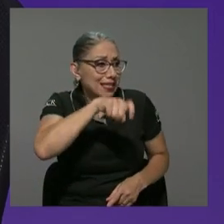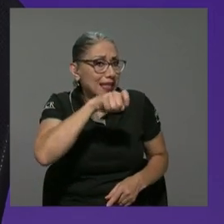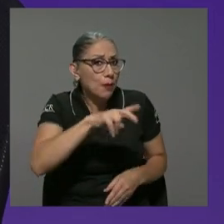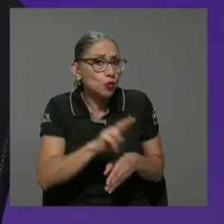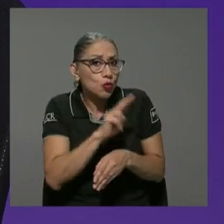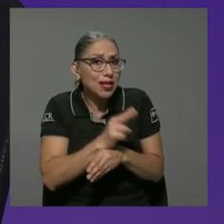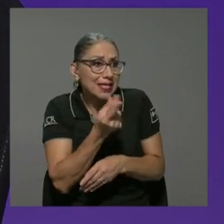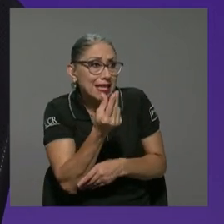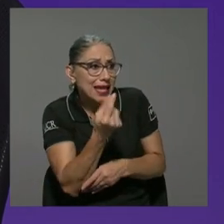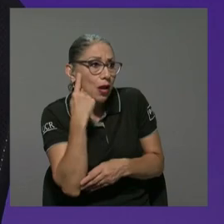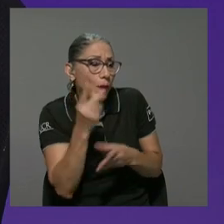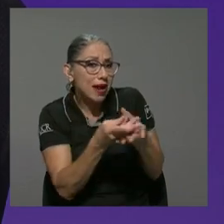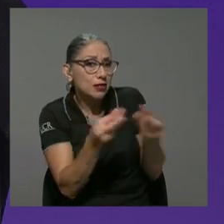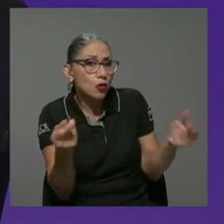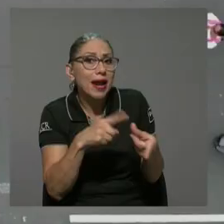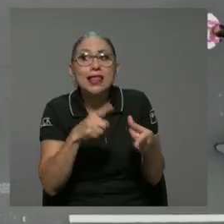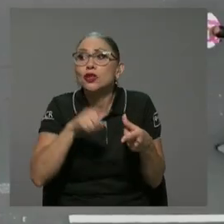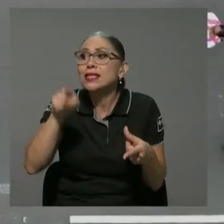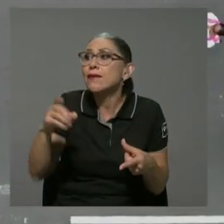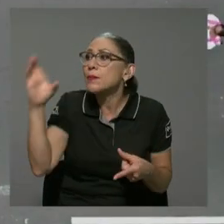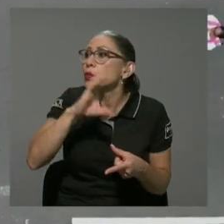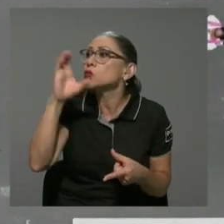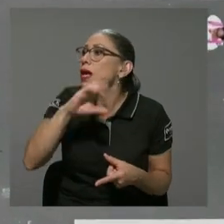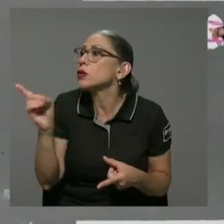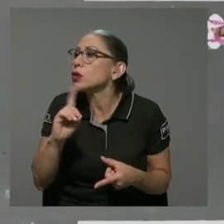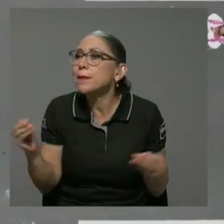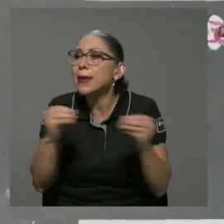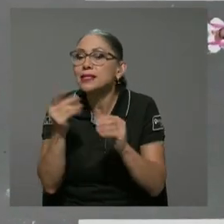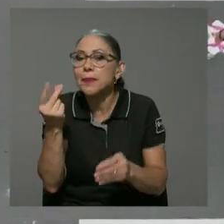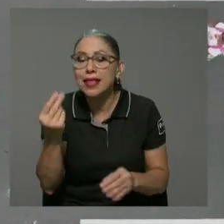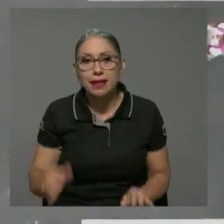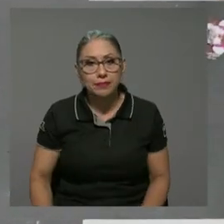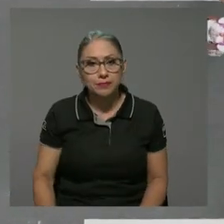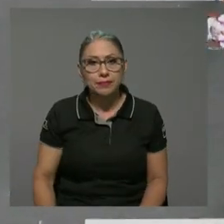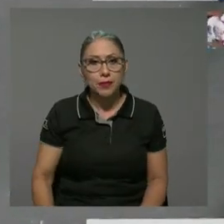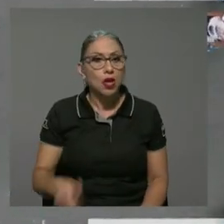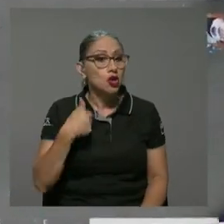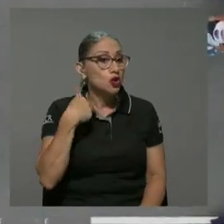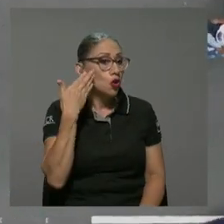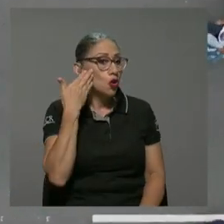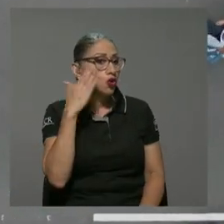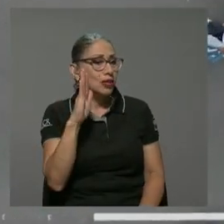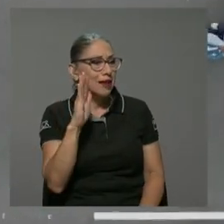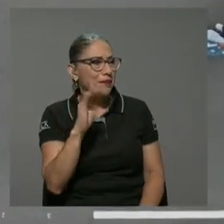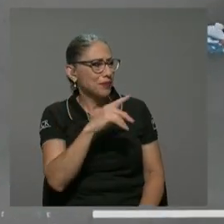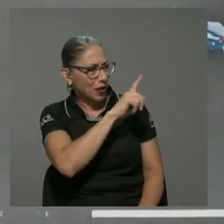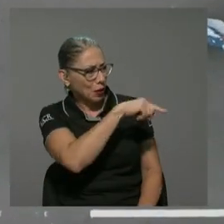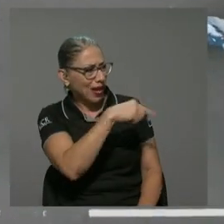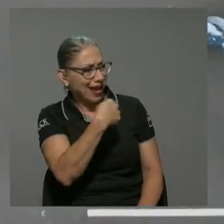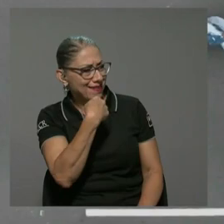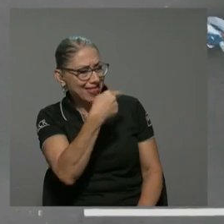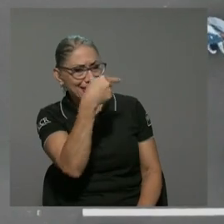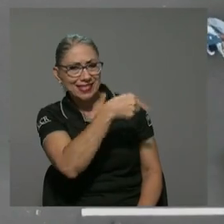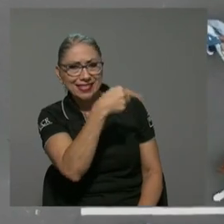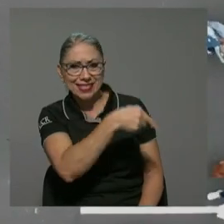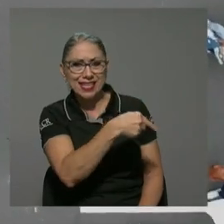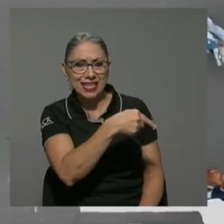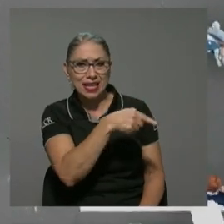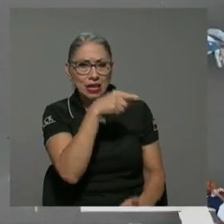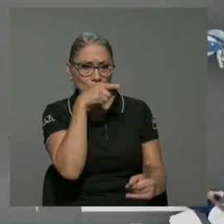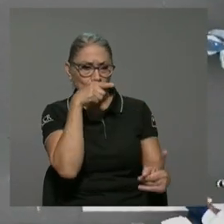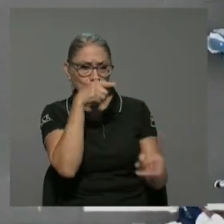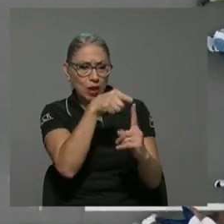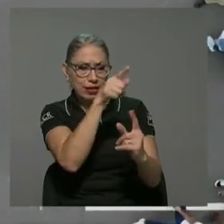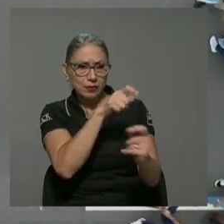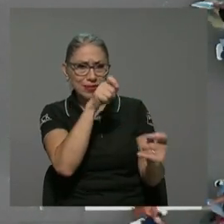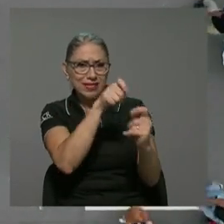país, pues hay que conseguir más plata. Yo no sé si de verdad todo el mundo, eso que acaba de decir Cisca, me parece puntual, específico,